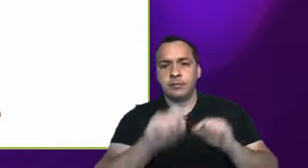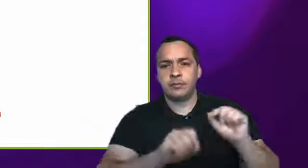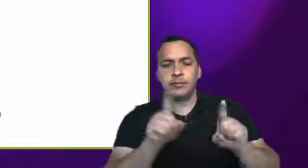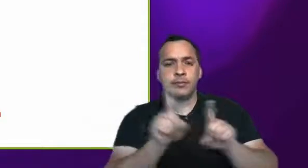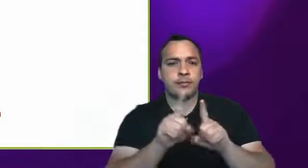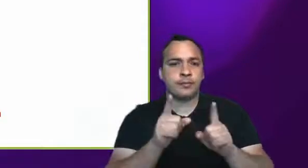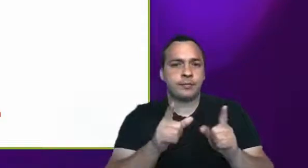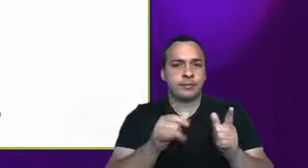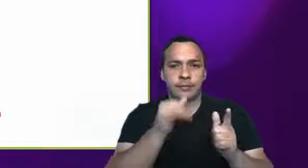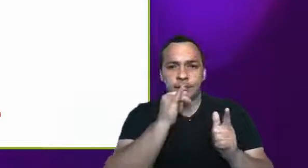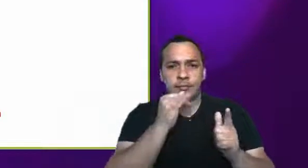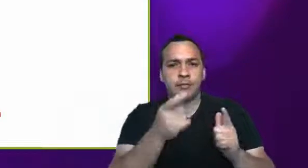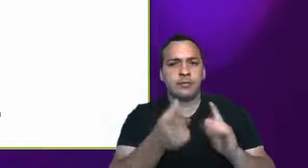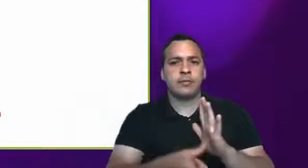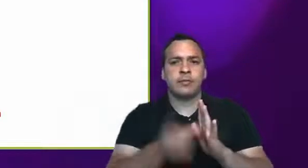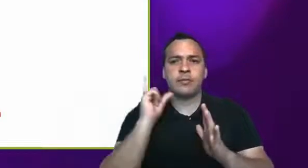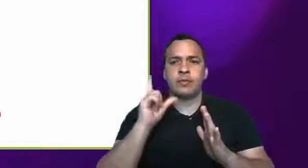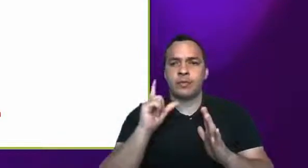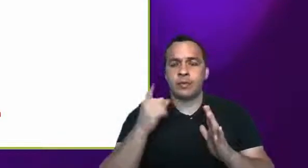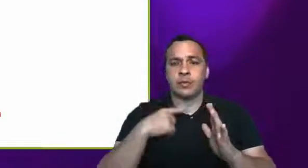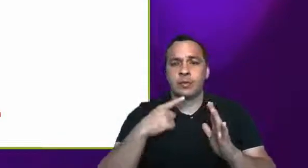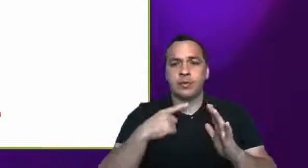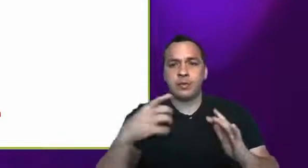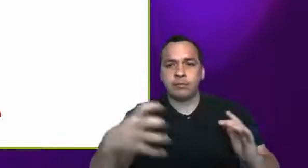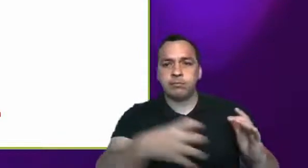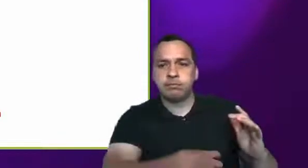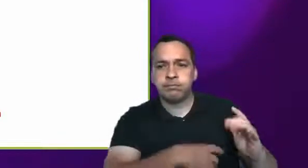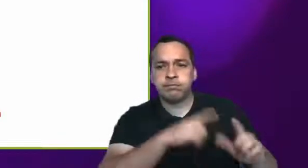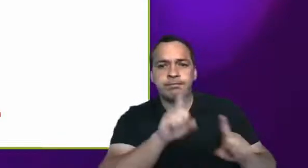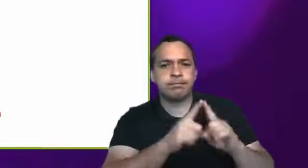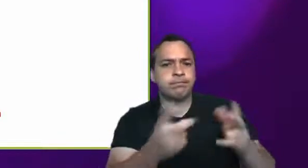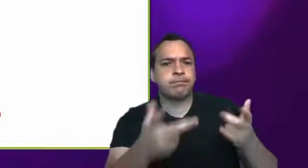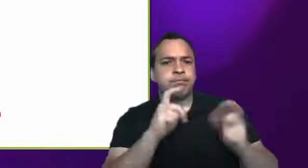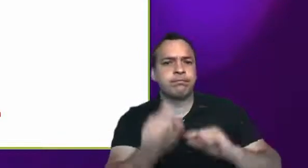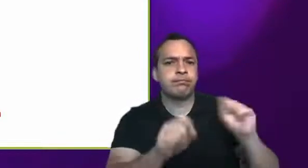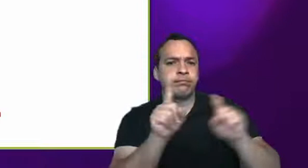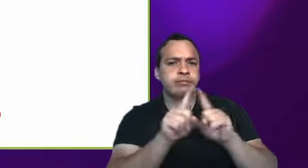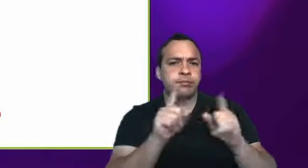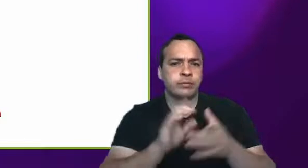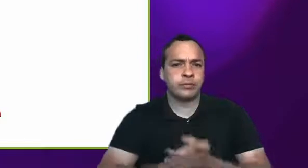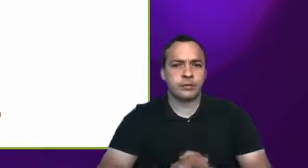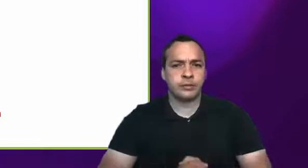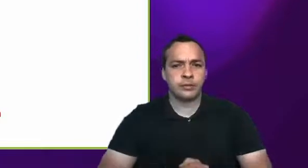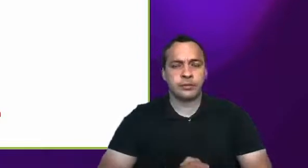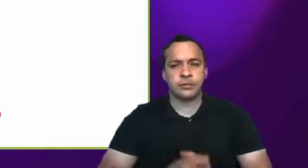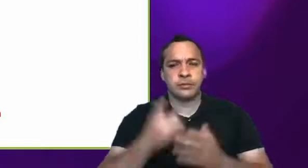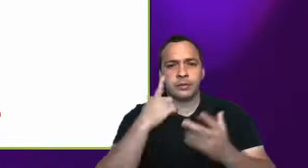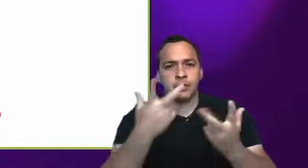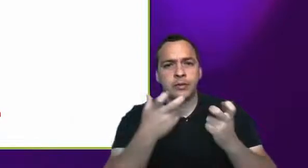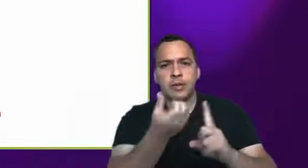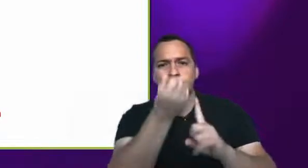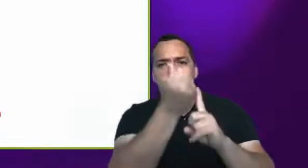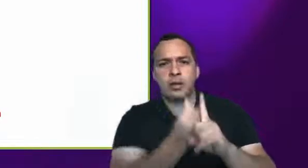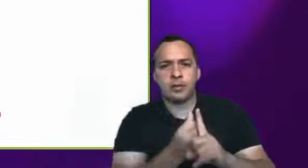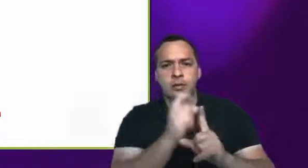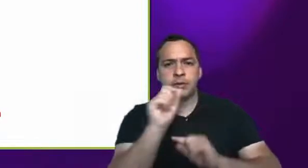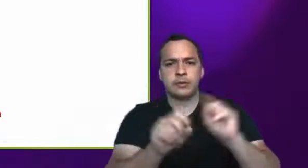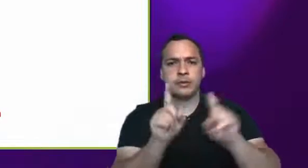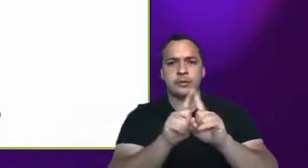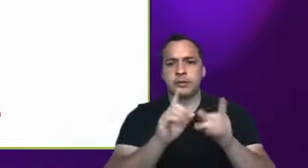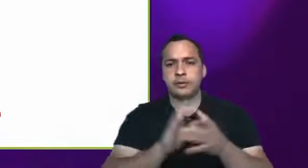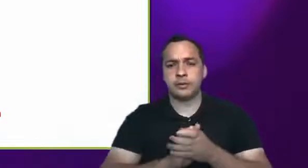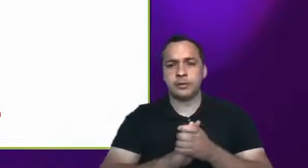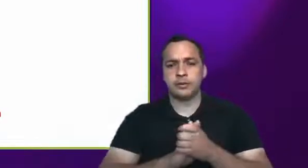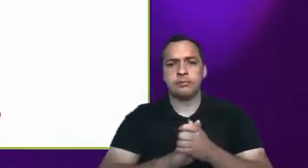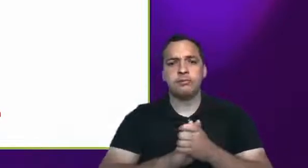trasplante, digamos, una observación de 6 meses, aunque en realidad ellos esperan mucho menos. El origen